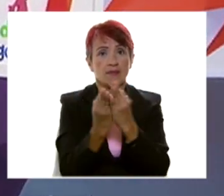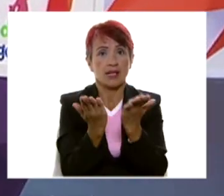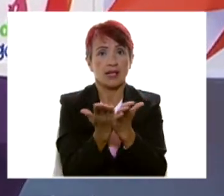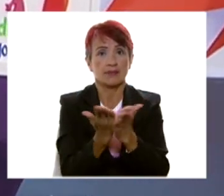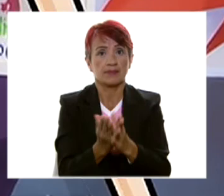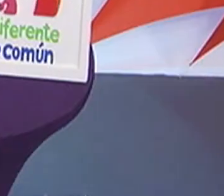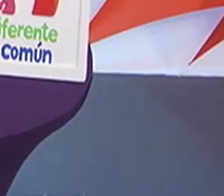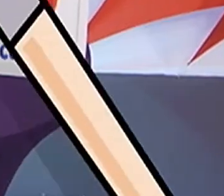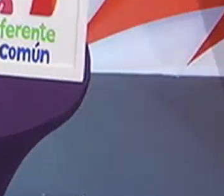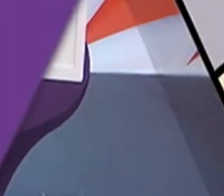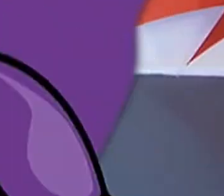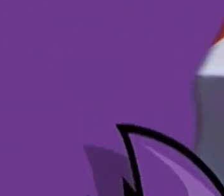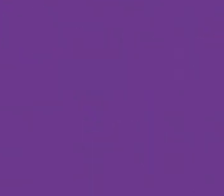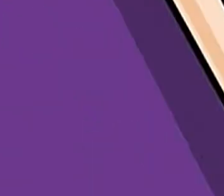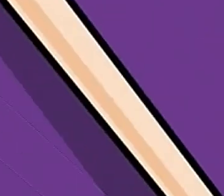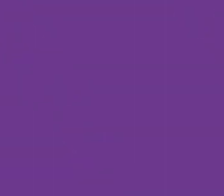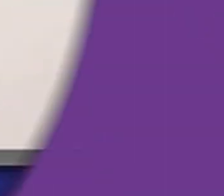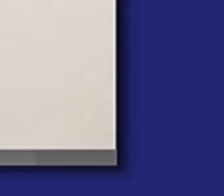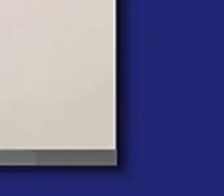Escuela.